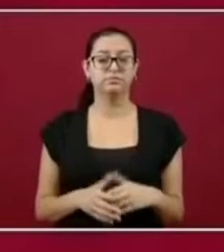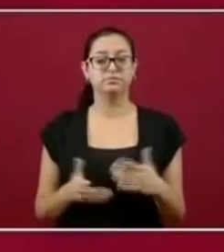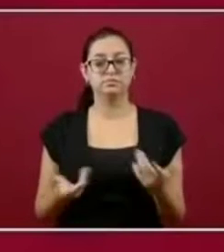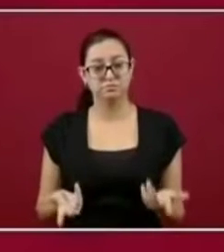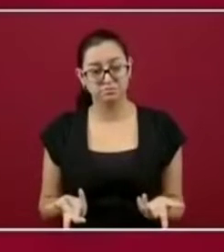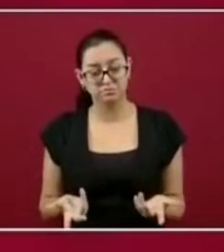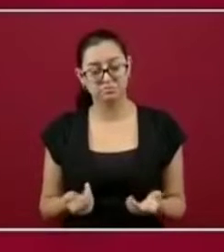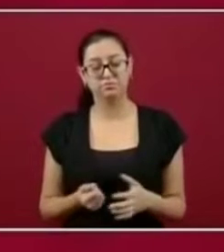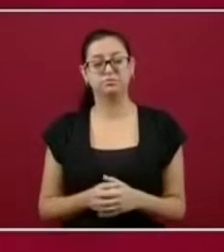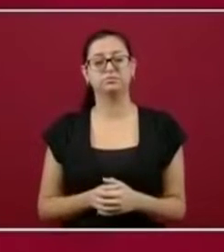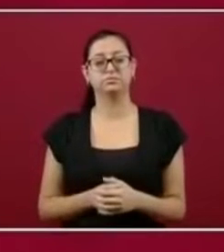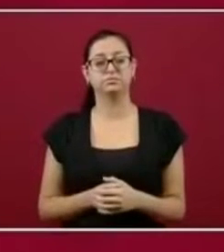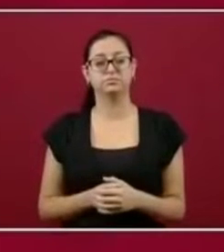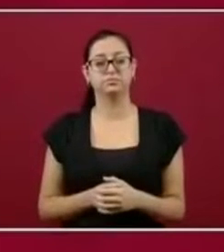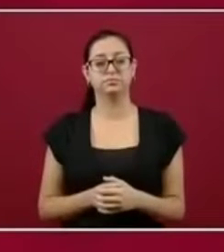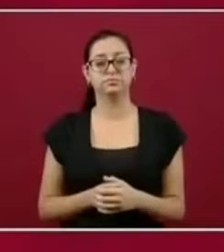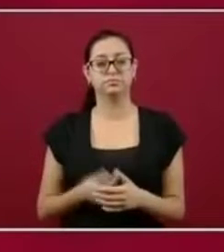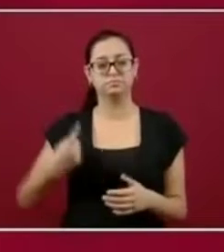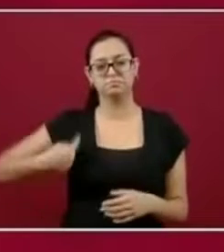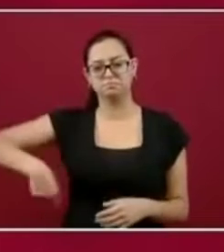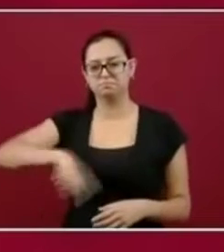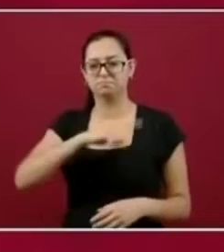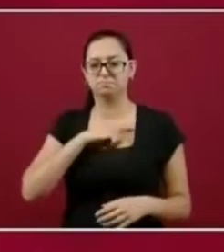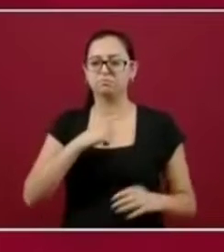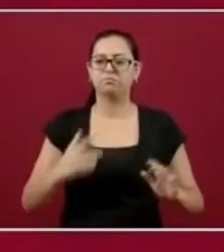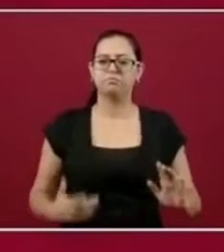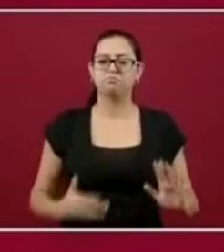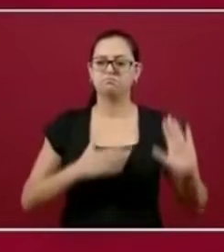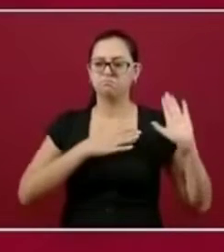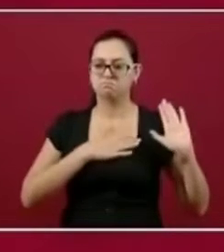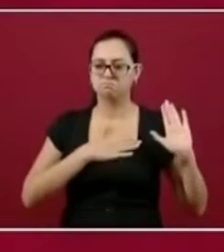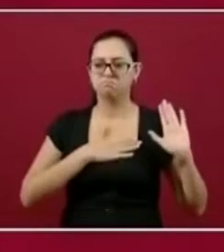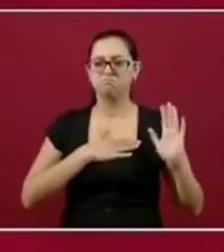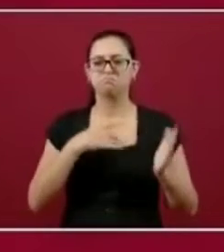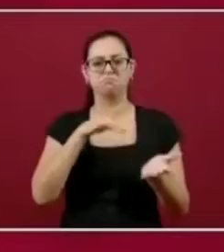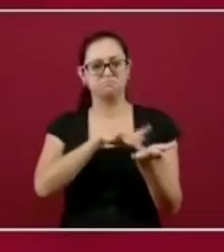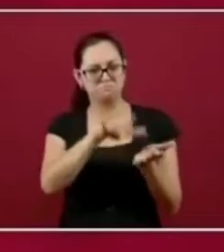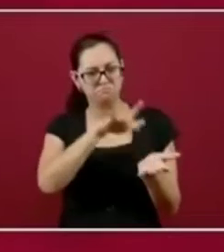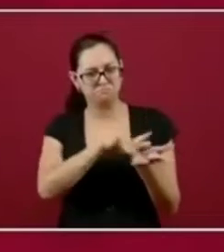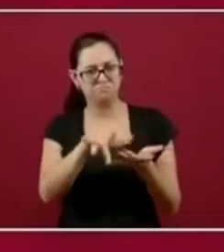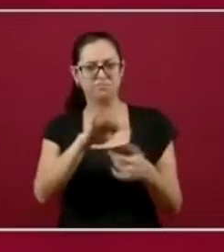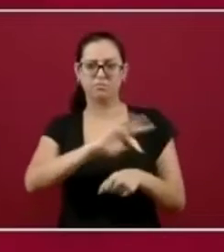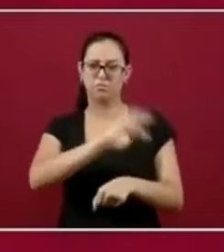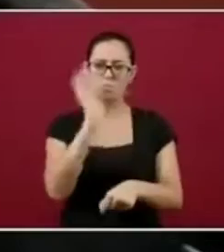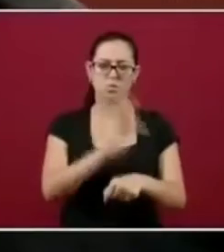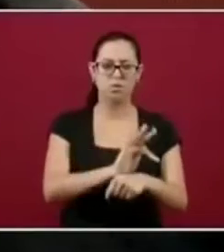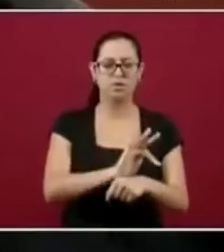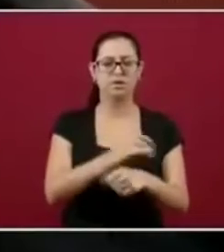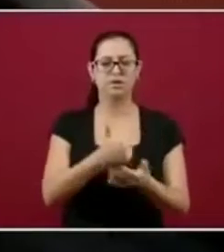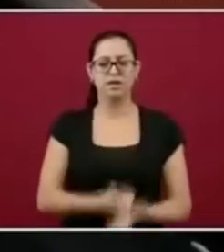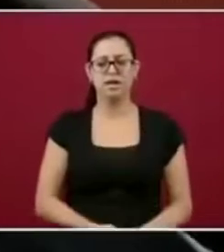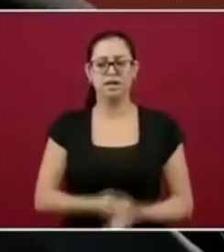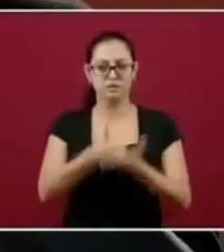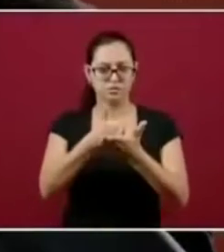eso, nuestro compromiso de apoyarlos, de protegerlos, de ayudarlos,